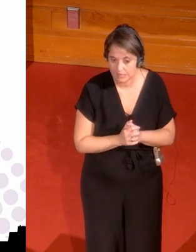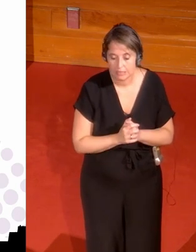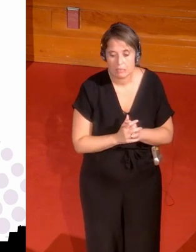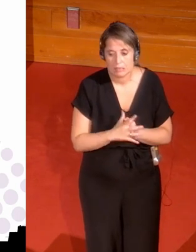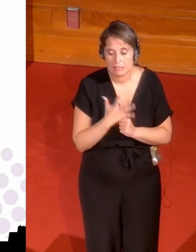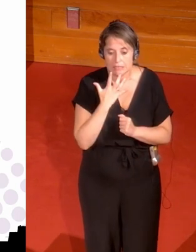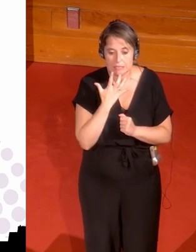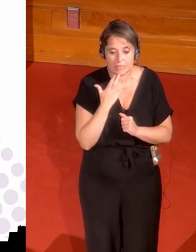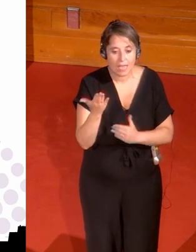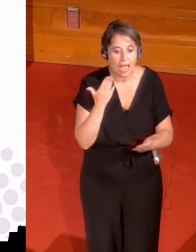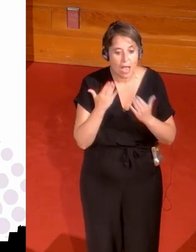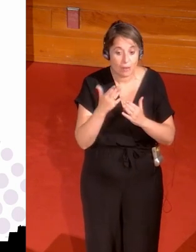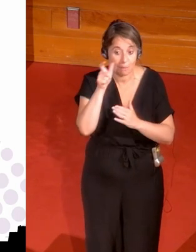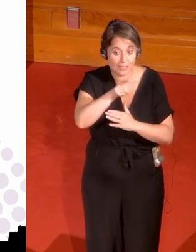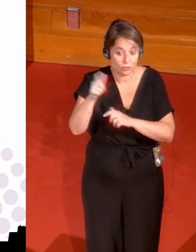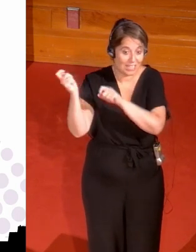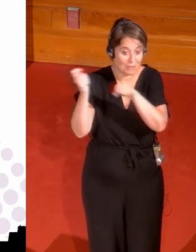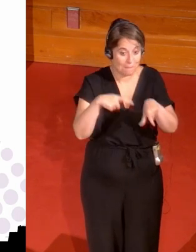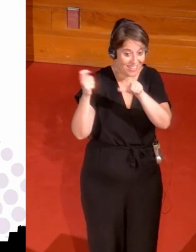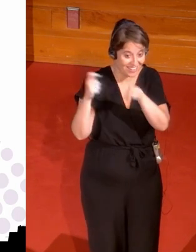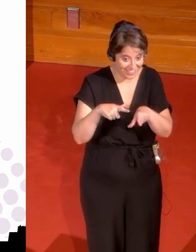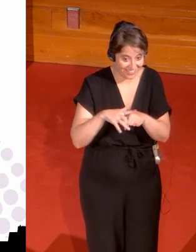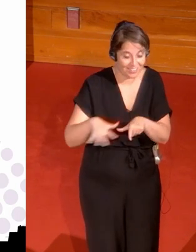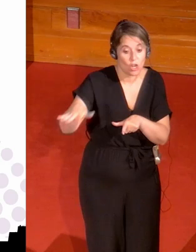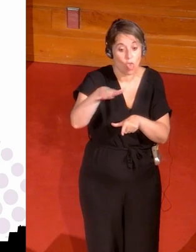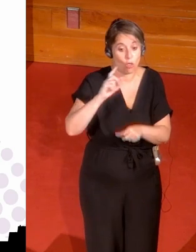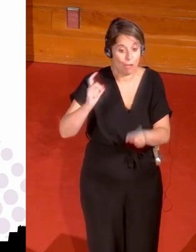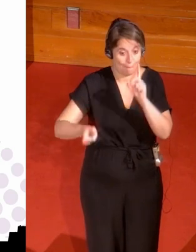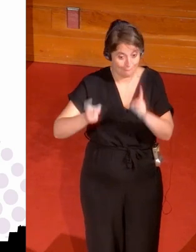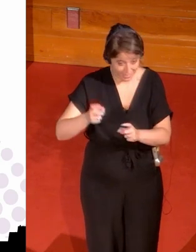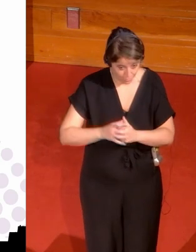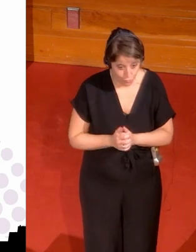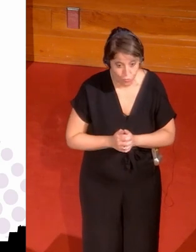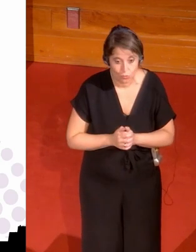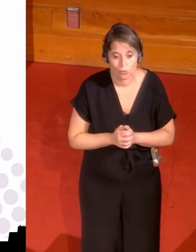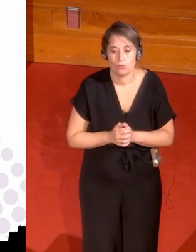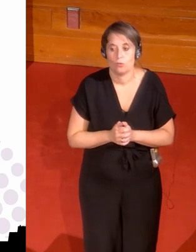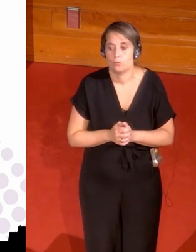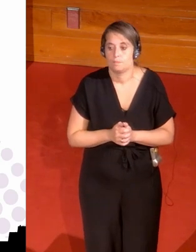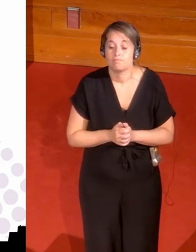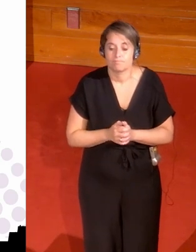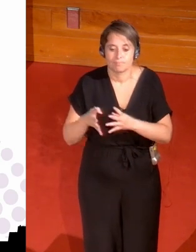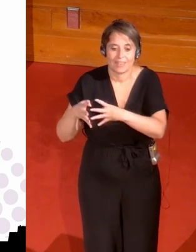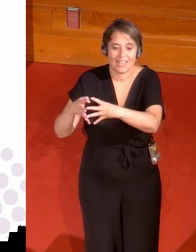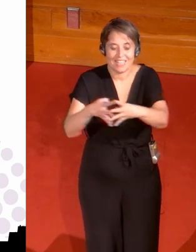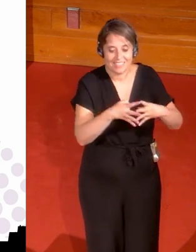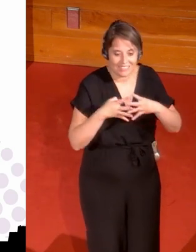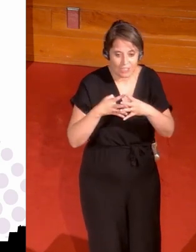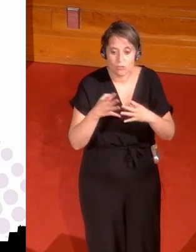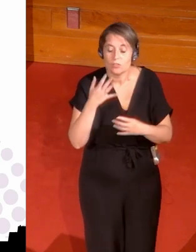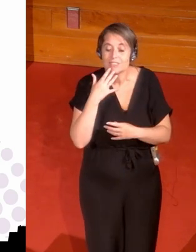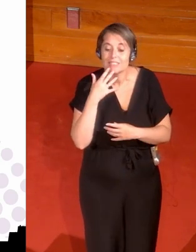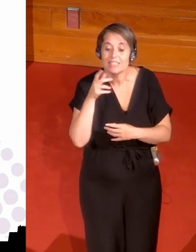refiere sobre todo a los migrantes que proceden de de México no entonces en Estados Unidos pronunciar